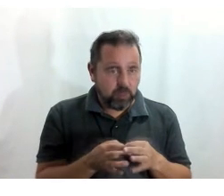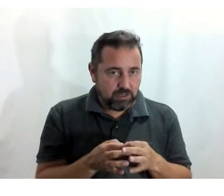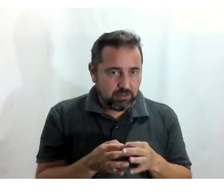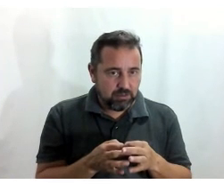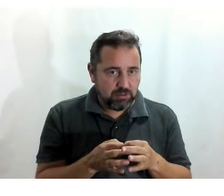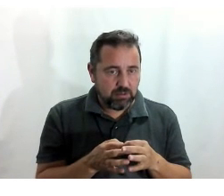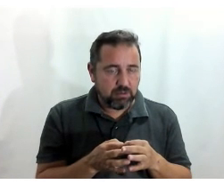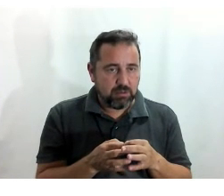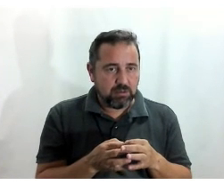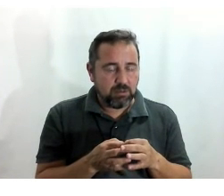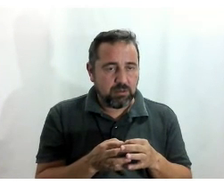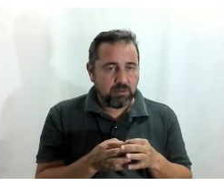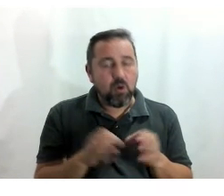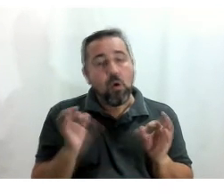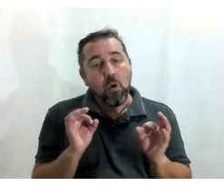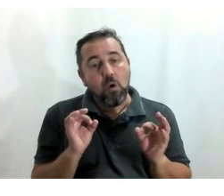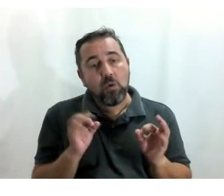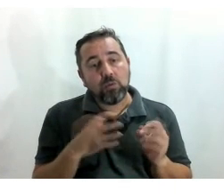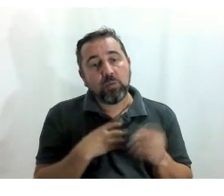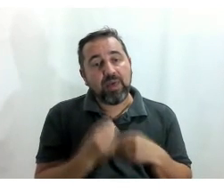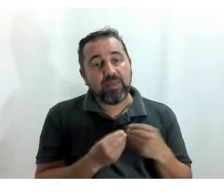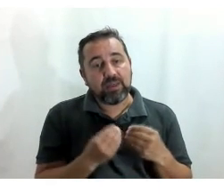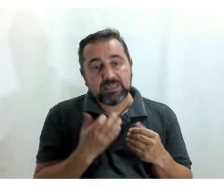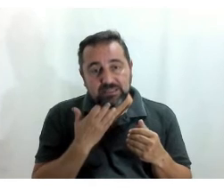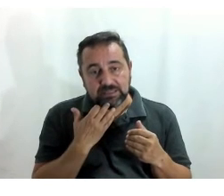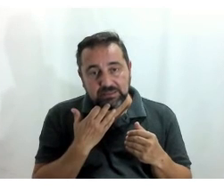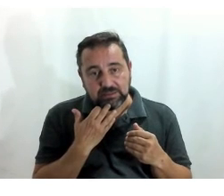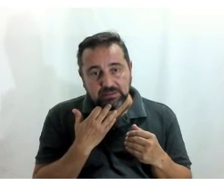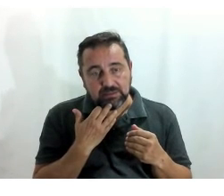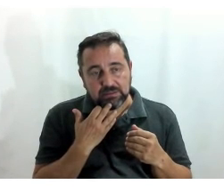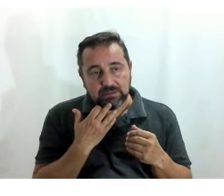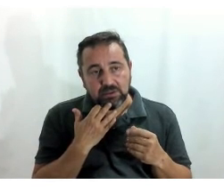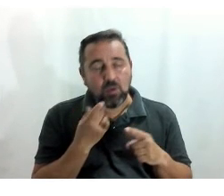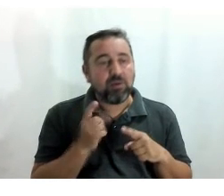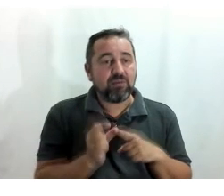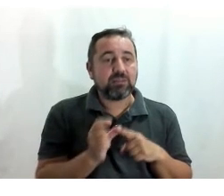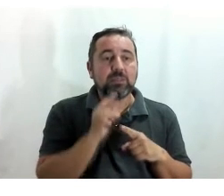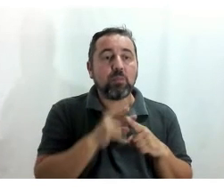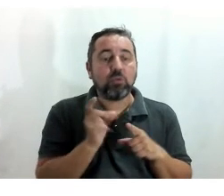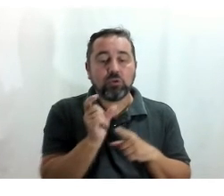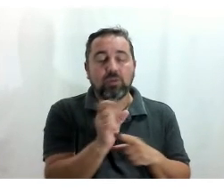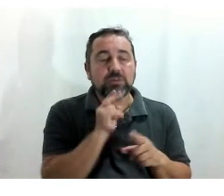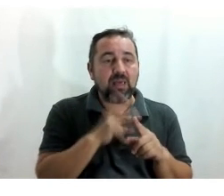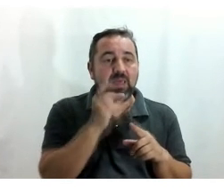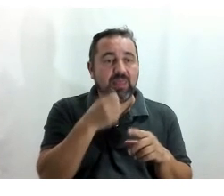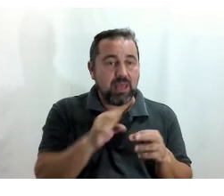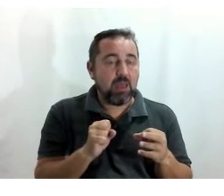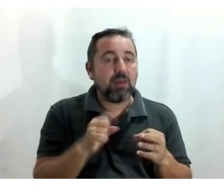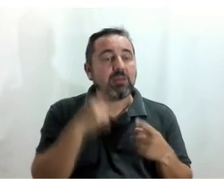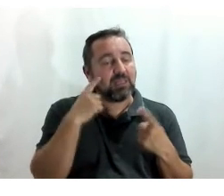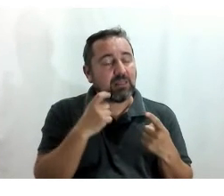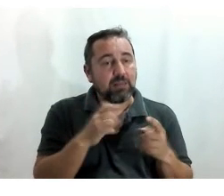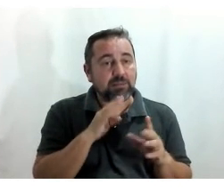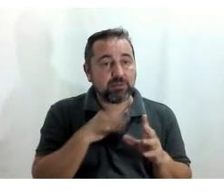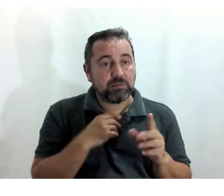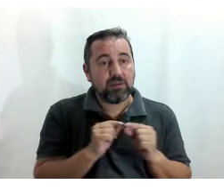parte que tiene, o bien lo puede hacer si le damos un fragmento de DNA, lo que puede hacer es intentar reincorporar